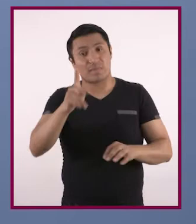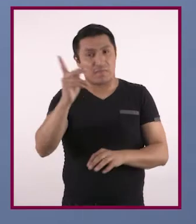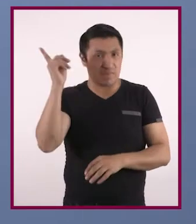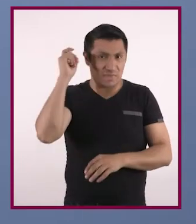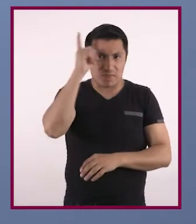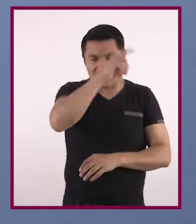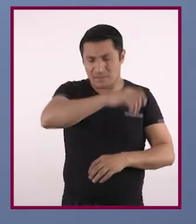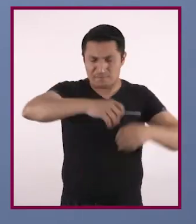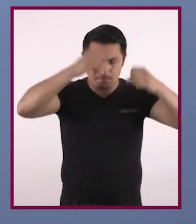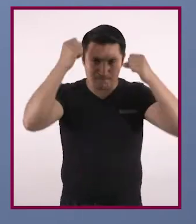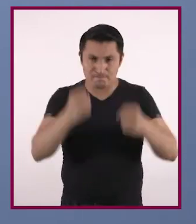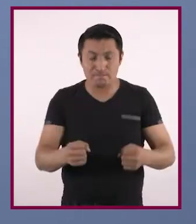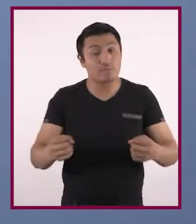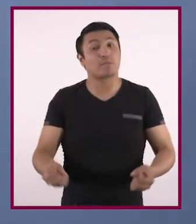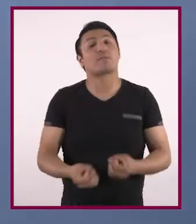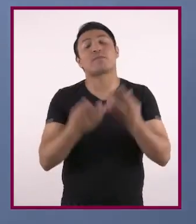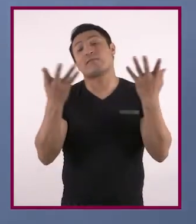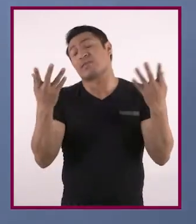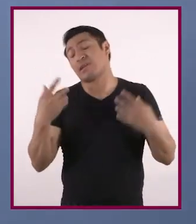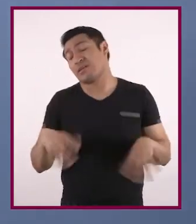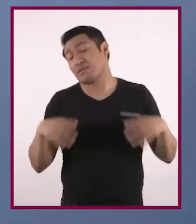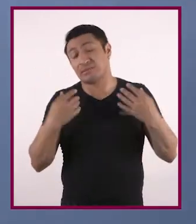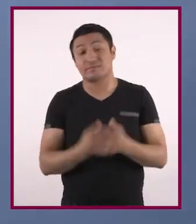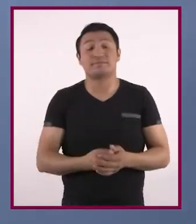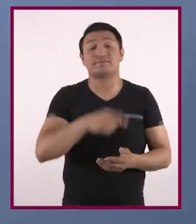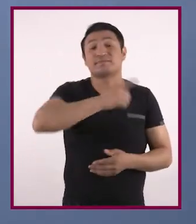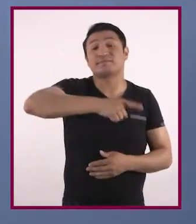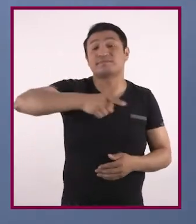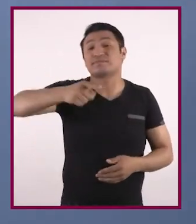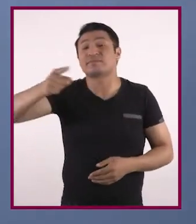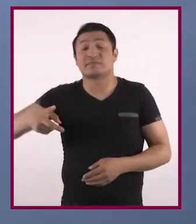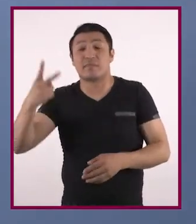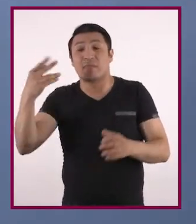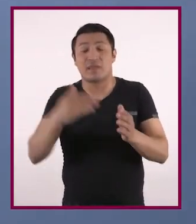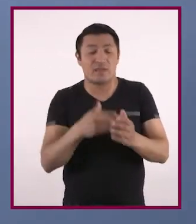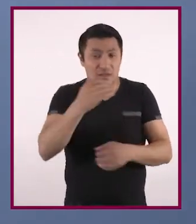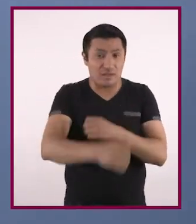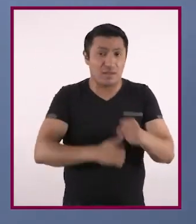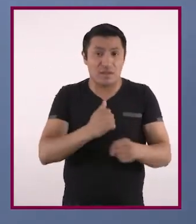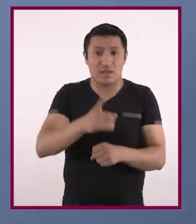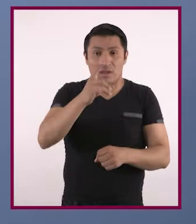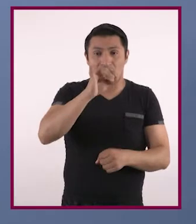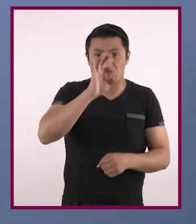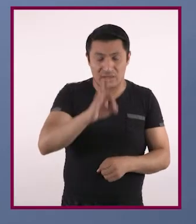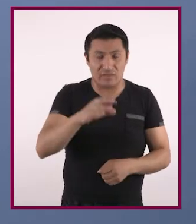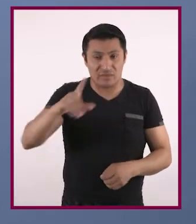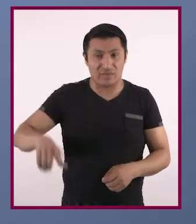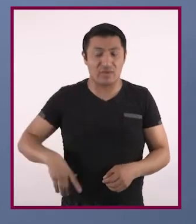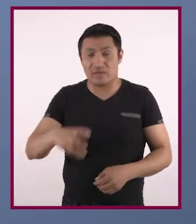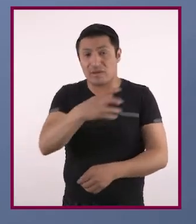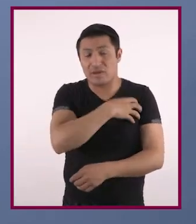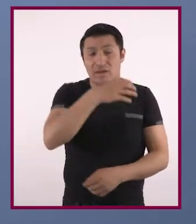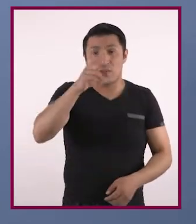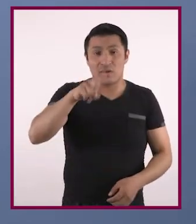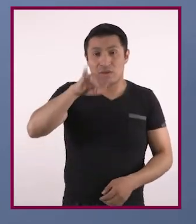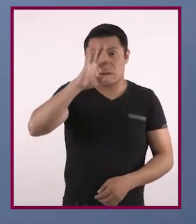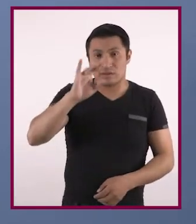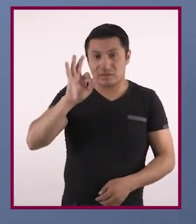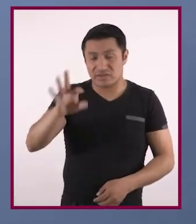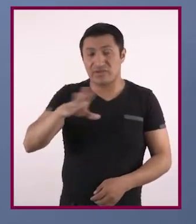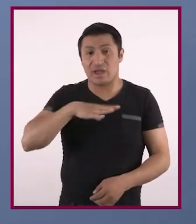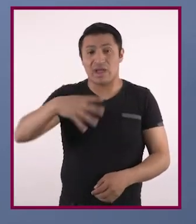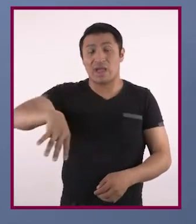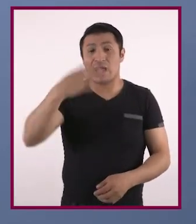difícil estar seguros de las cifras. El conteo realizado en el año 2000 por el DIF, el gobierno capitalino y la UNICEF